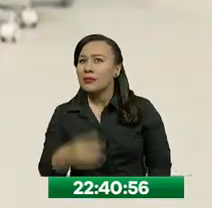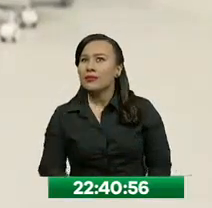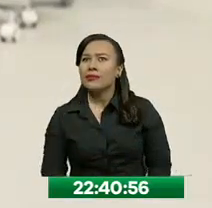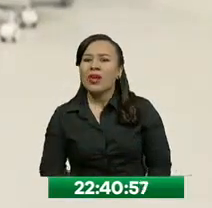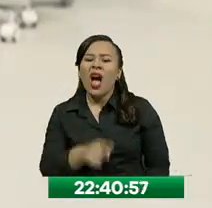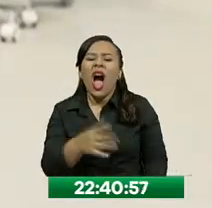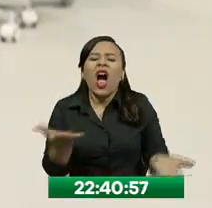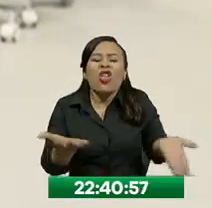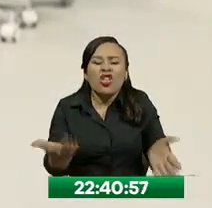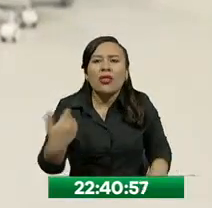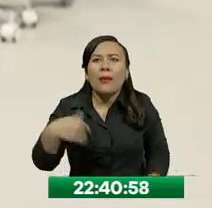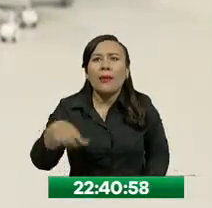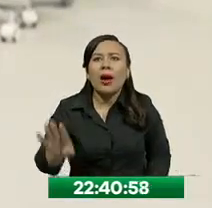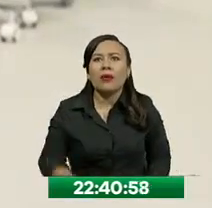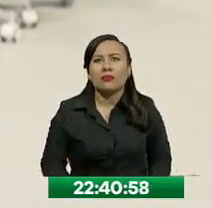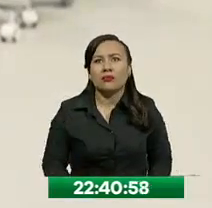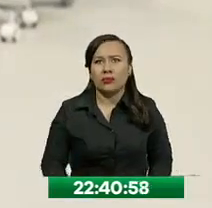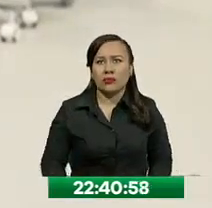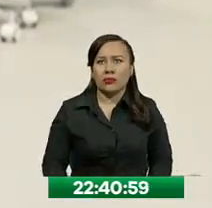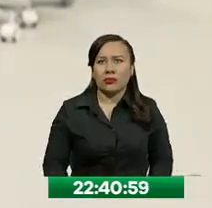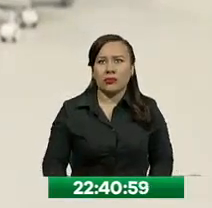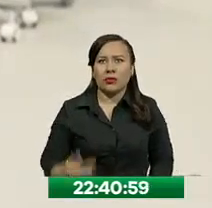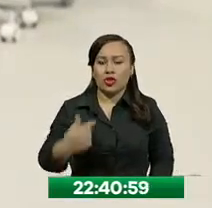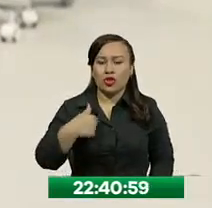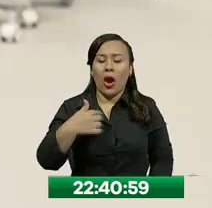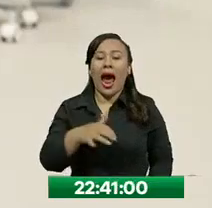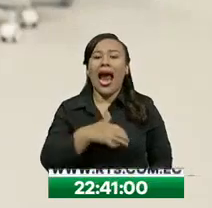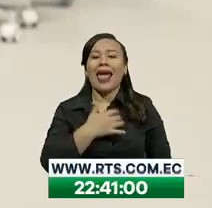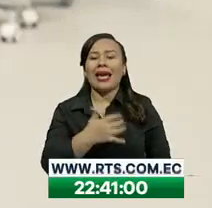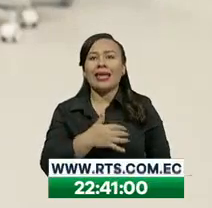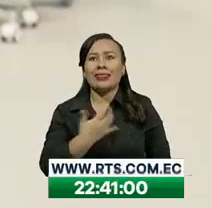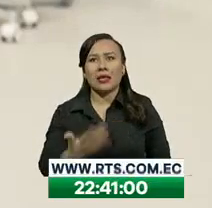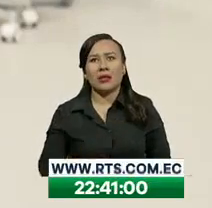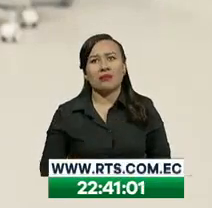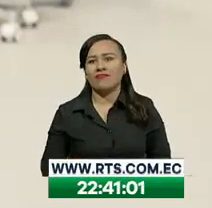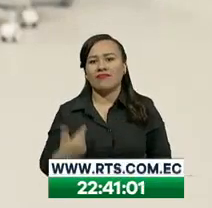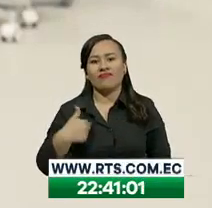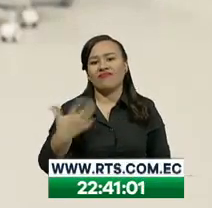dónde es que vas tú? Me dice, bueno, yo voy para Argentina, pero yo no tengo dinero.